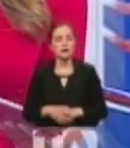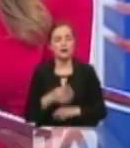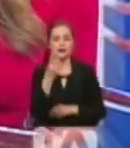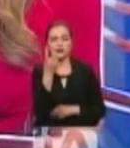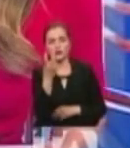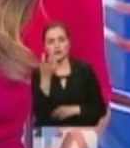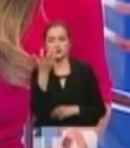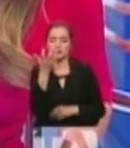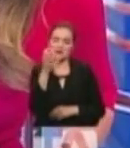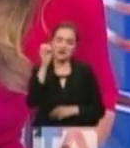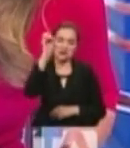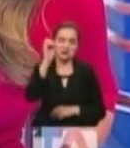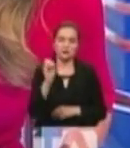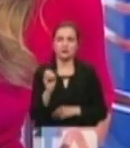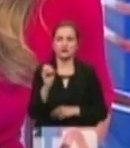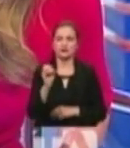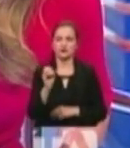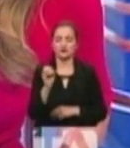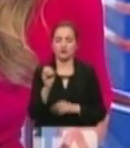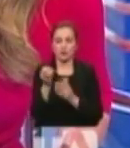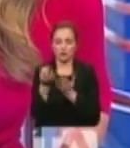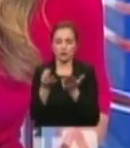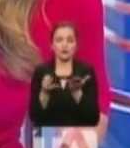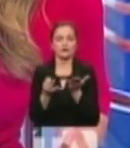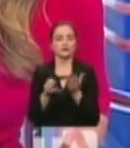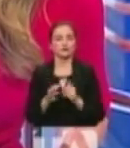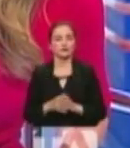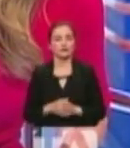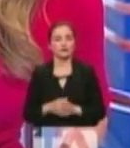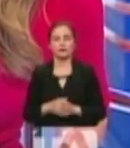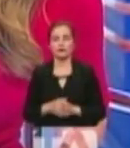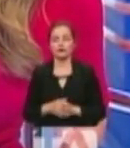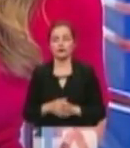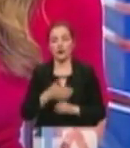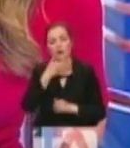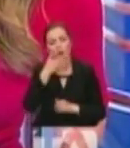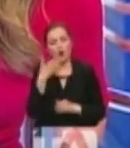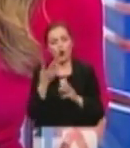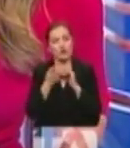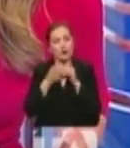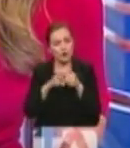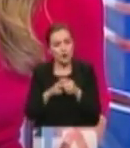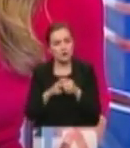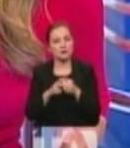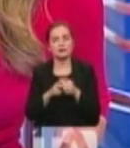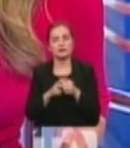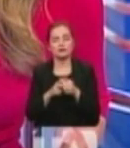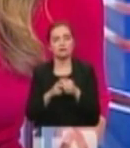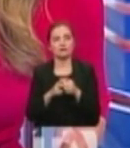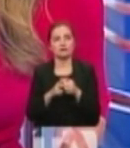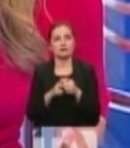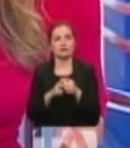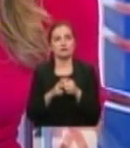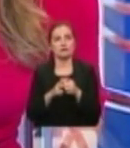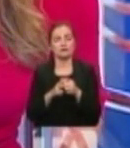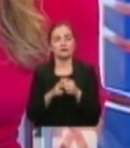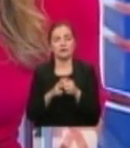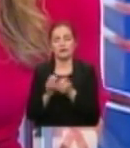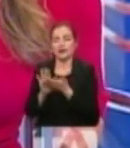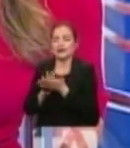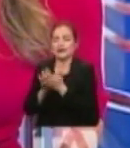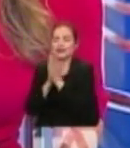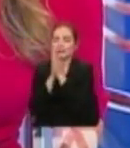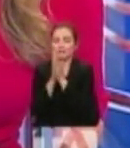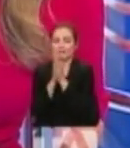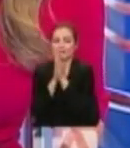12 o 15% de este presupuesto. Vamos a intentar mejorar el problema que tenemos con su micrófono. Doctor, mil disculpas